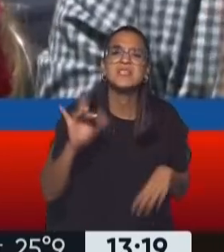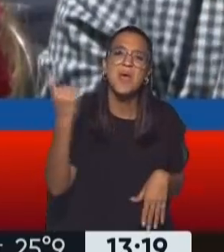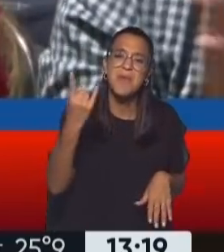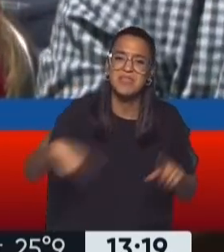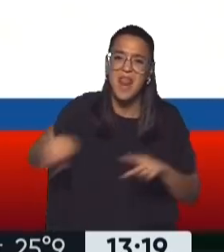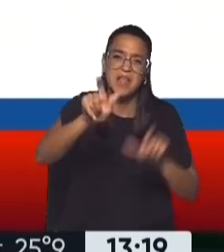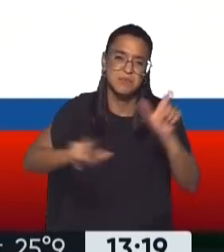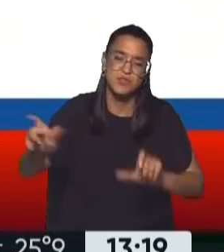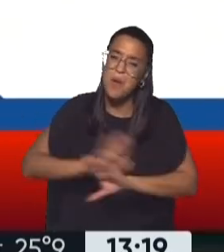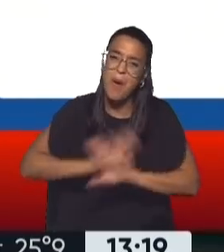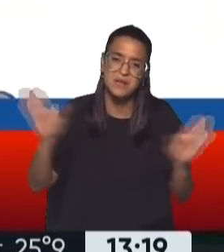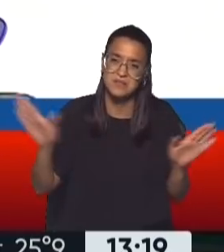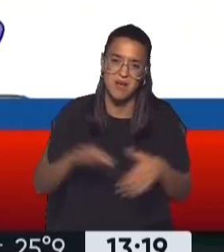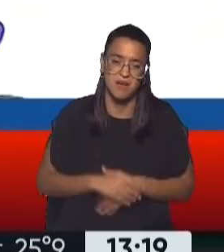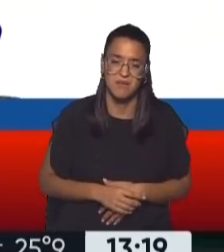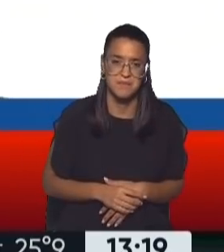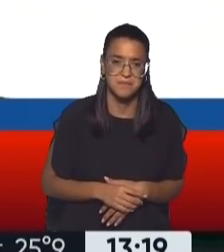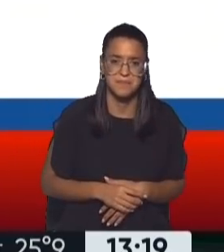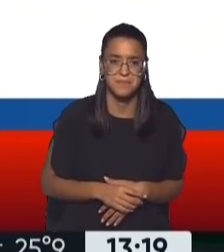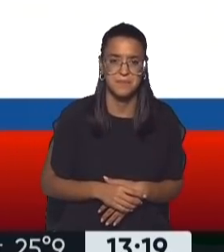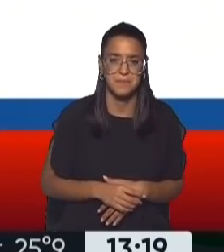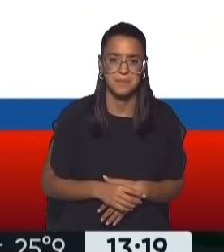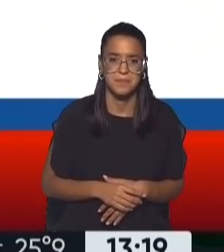la gente, basta.